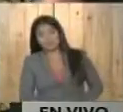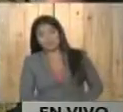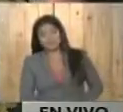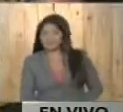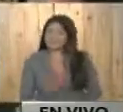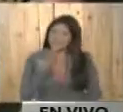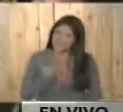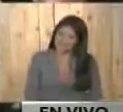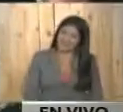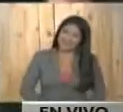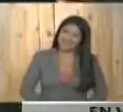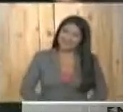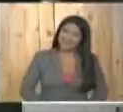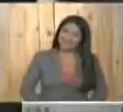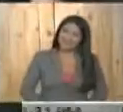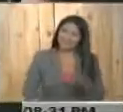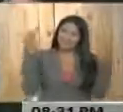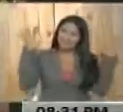Gracias.